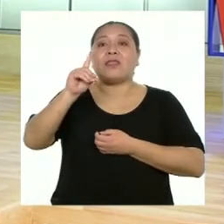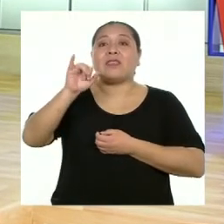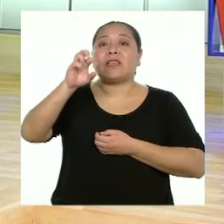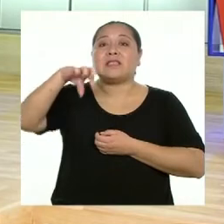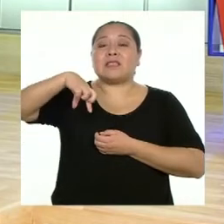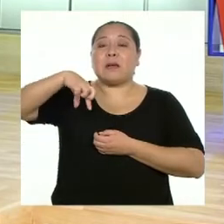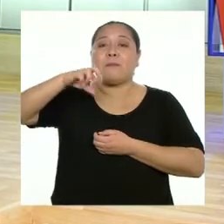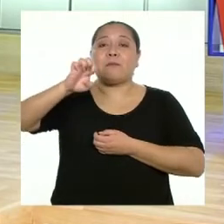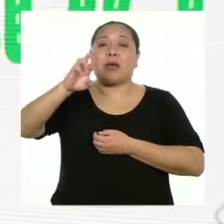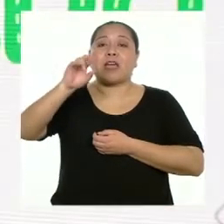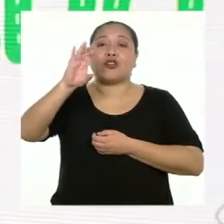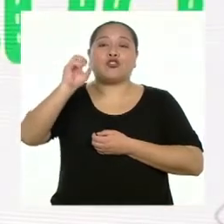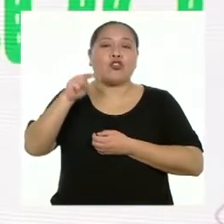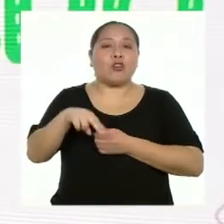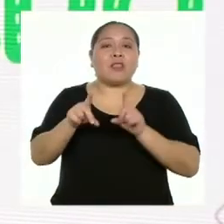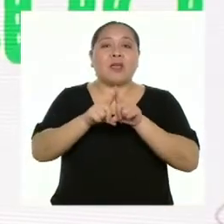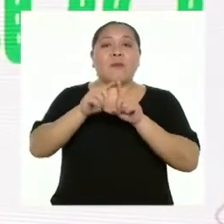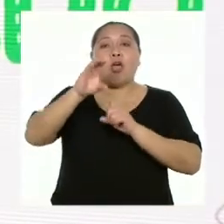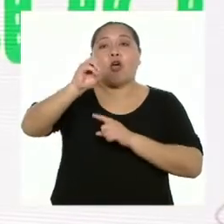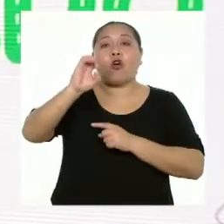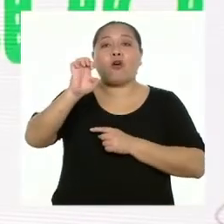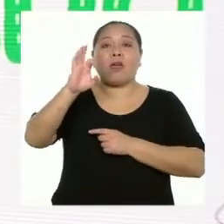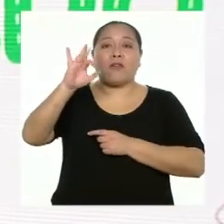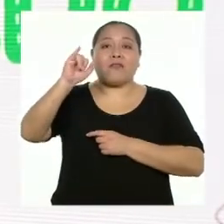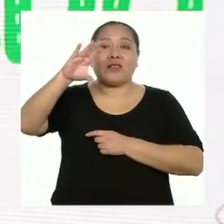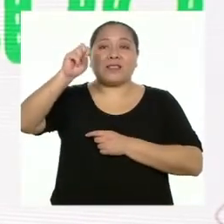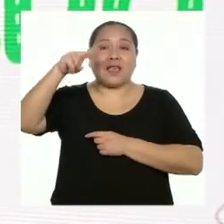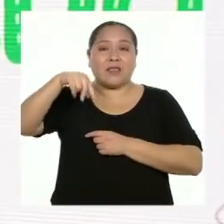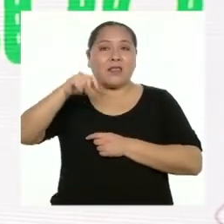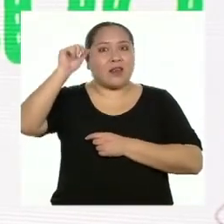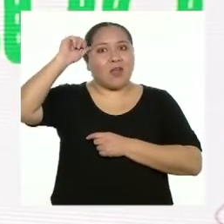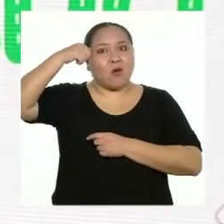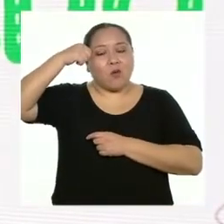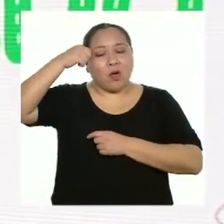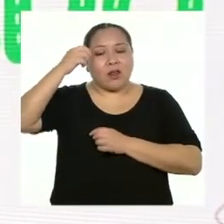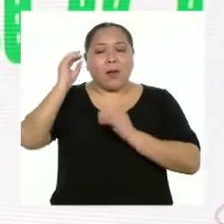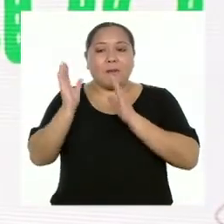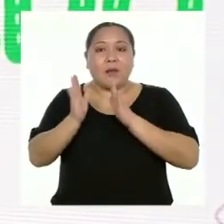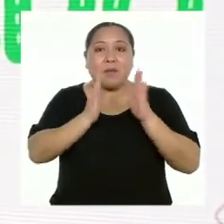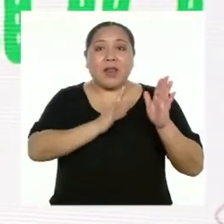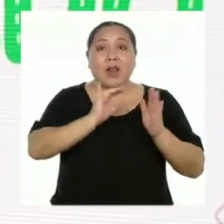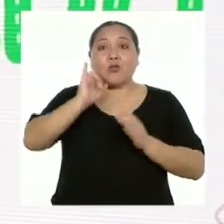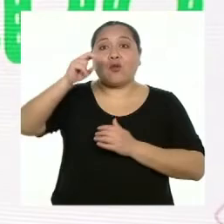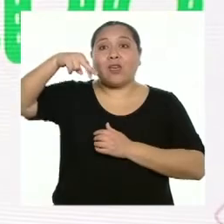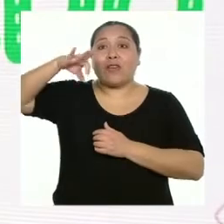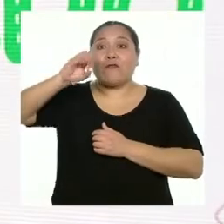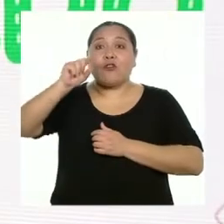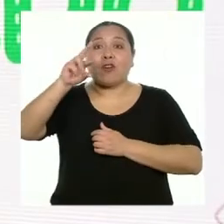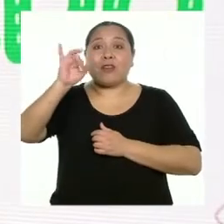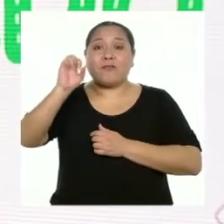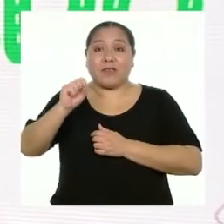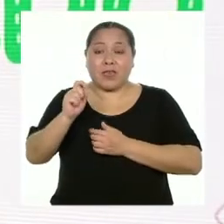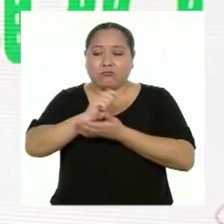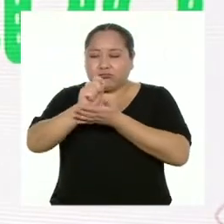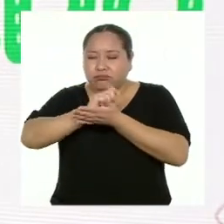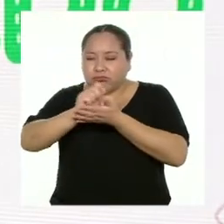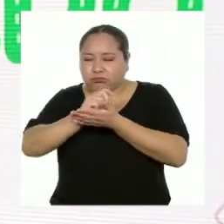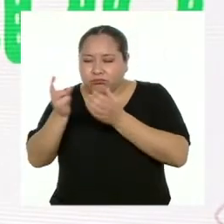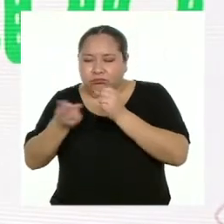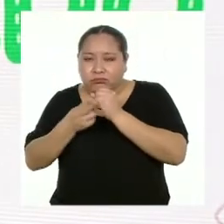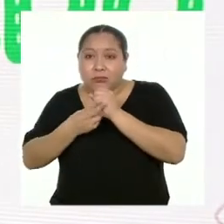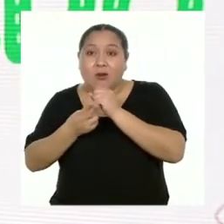de variación. Recuerda elaborar tu infografía con lo producido estas 2 semanas y guardarlo en